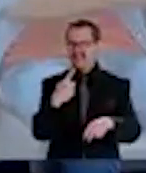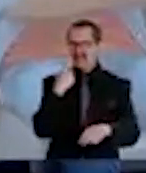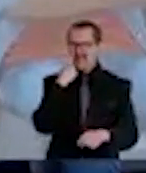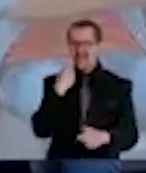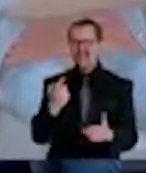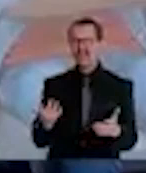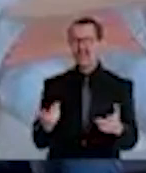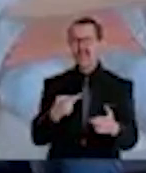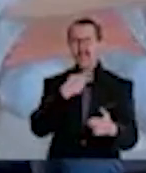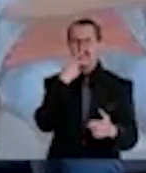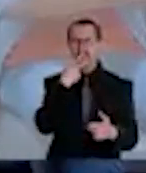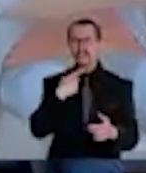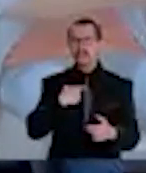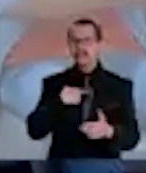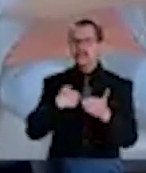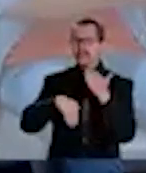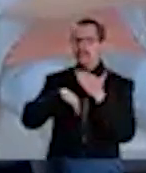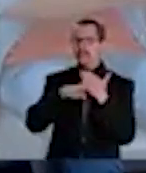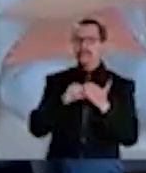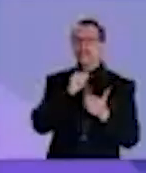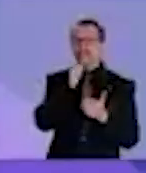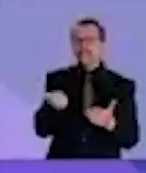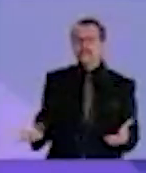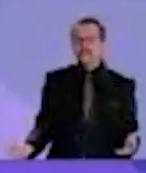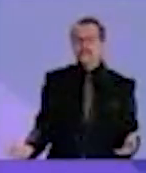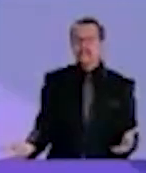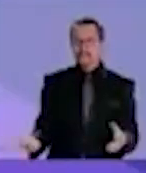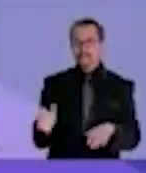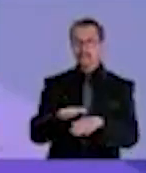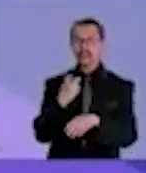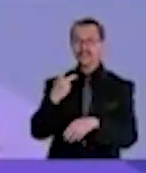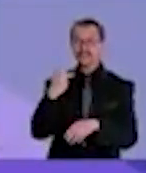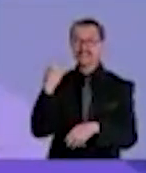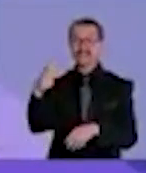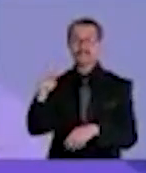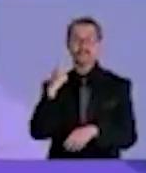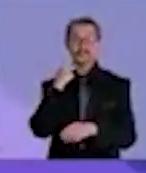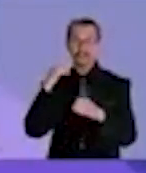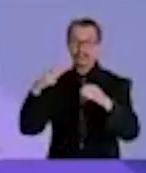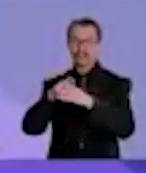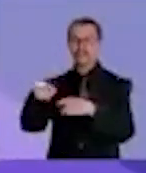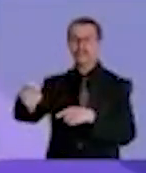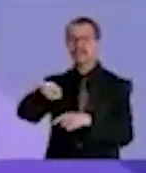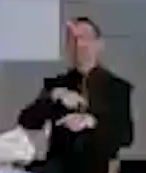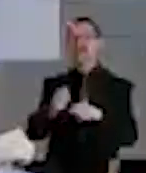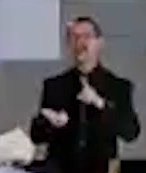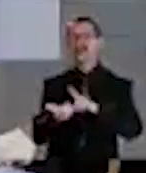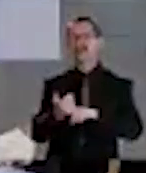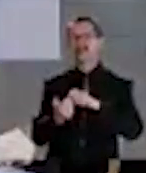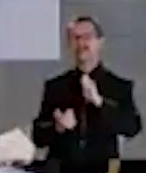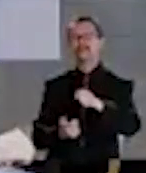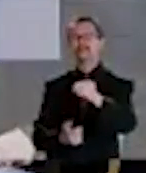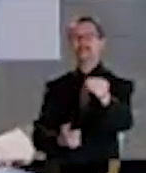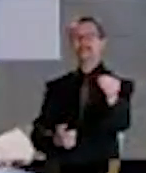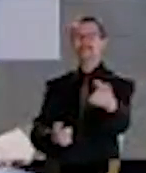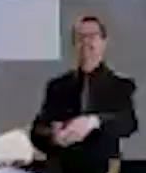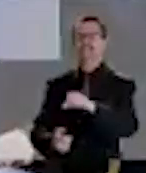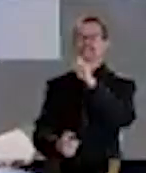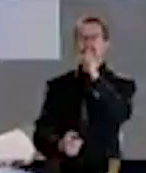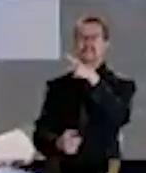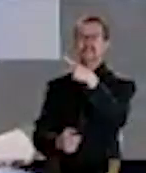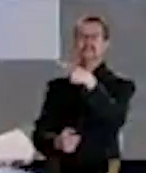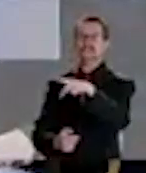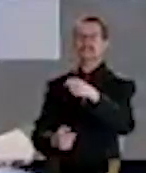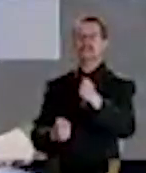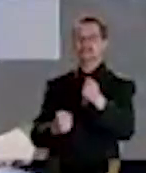los partidos políticos y quienes militan en ellos son lo mismo es una parte importante que se tiene que considerar tiempo candidato